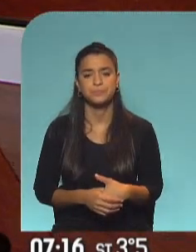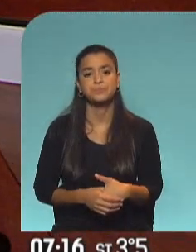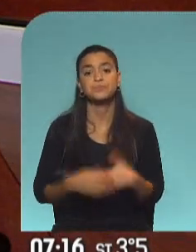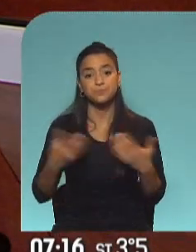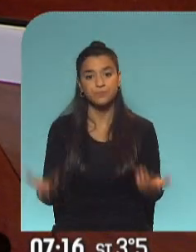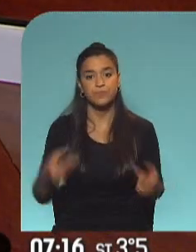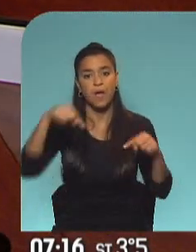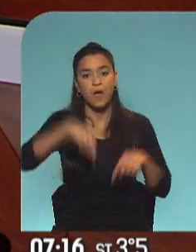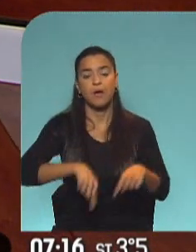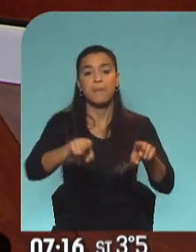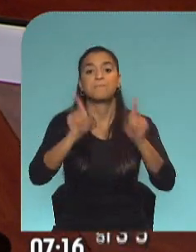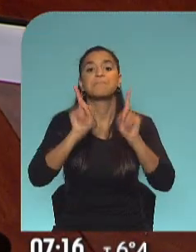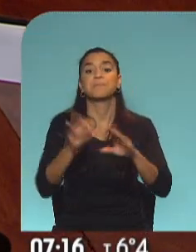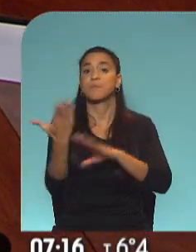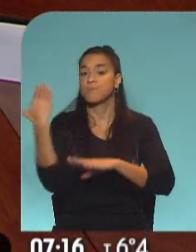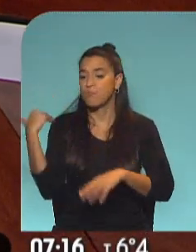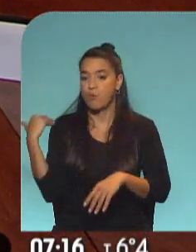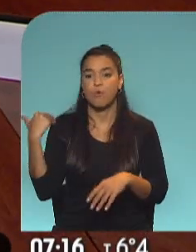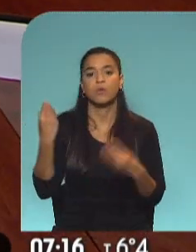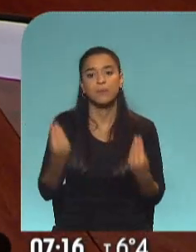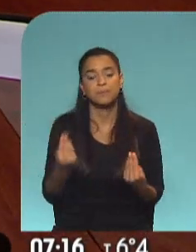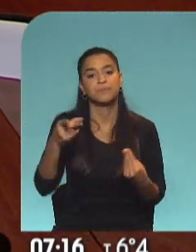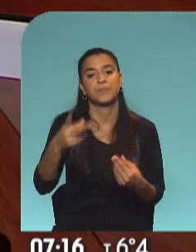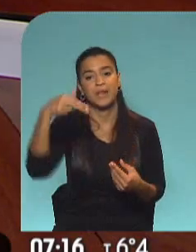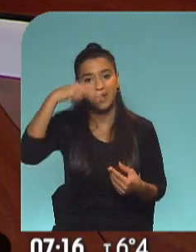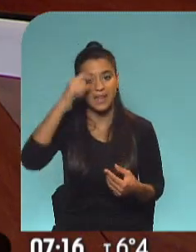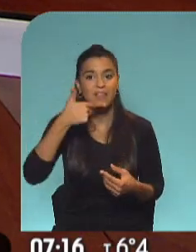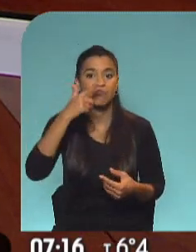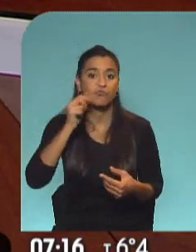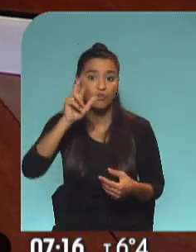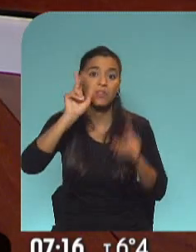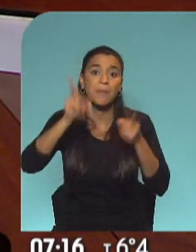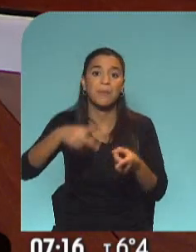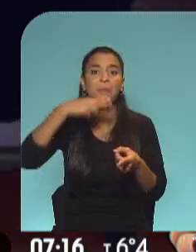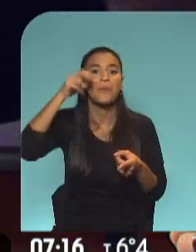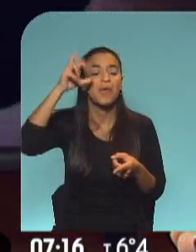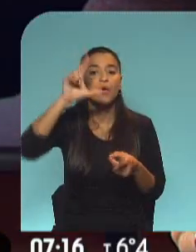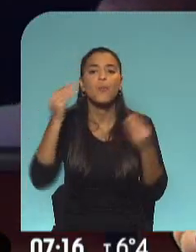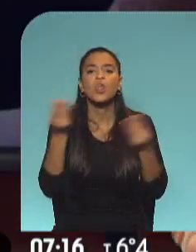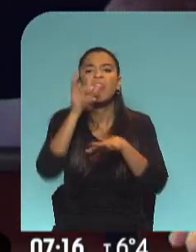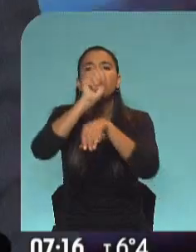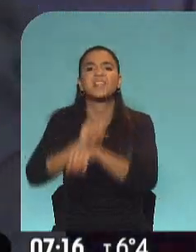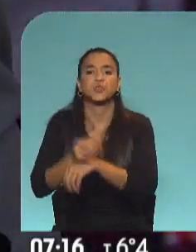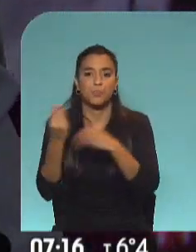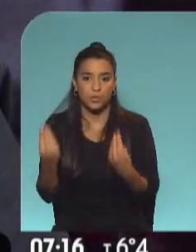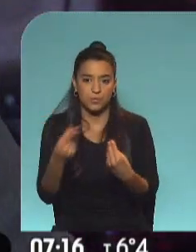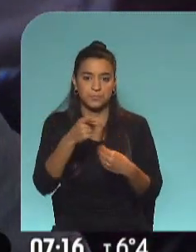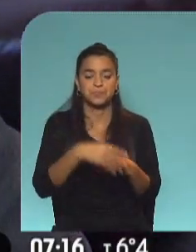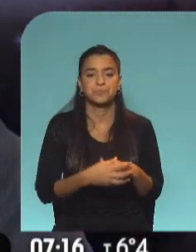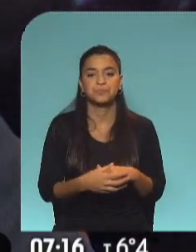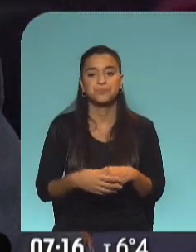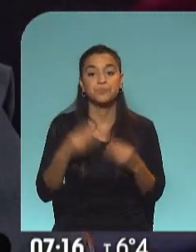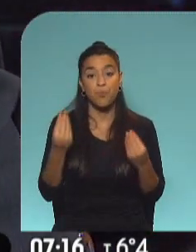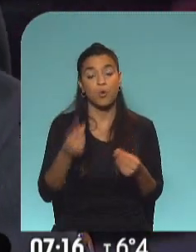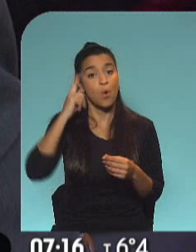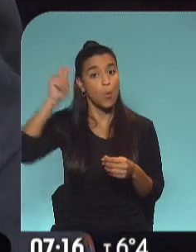Bueno, trasladamos justamente lo que ha sucedido en las últimas horas con Néstor y también con Vero. Néstor, ¿por qué las detenciones? Básicamente porque el